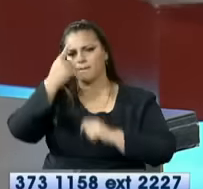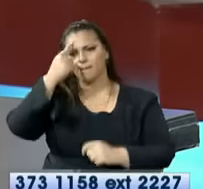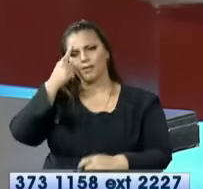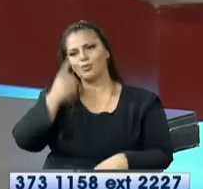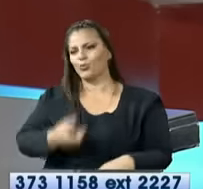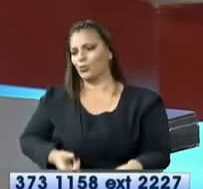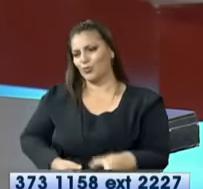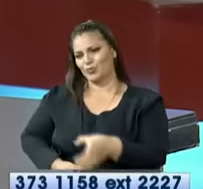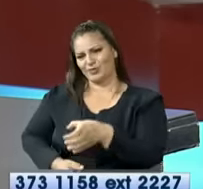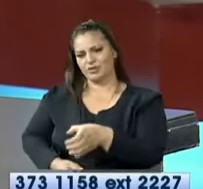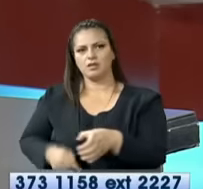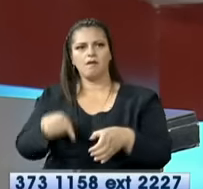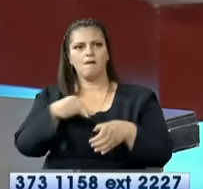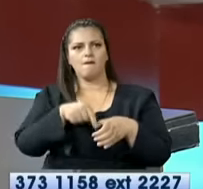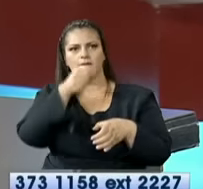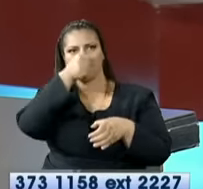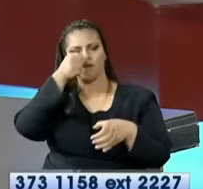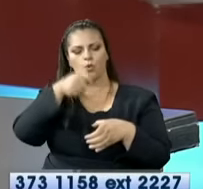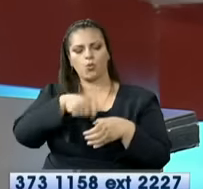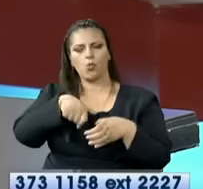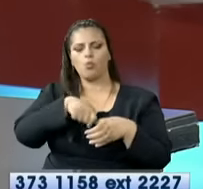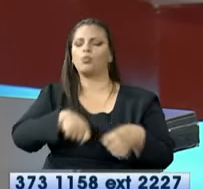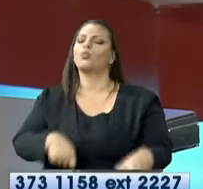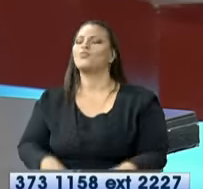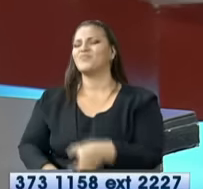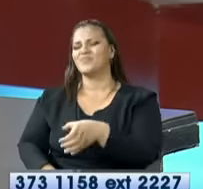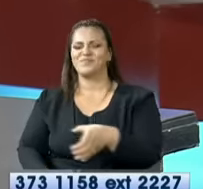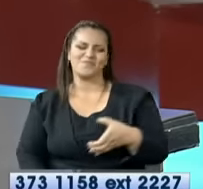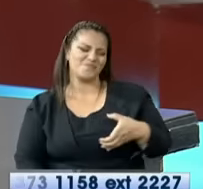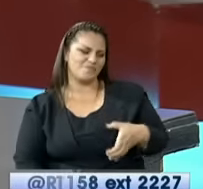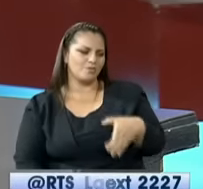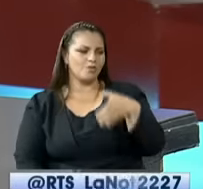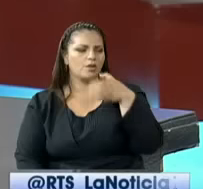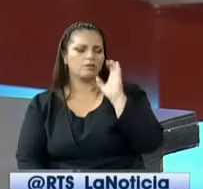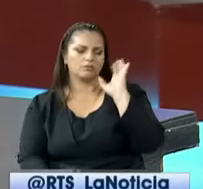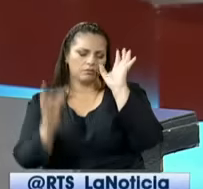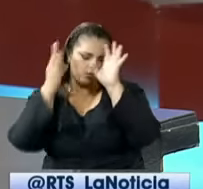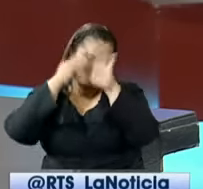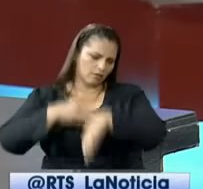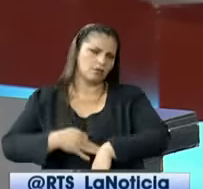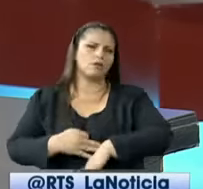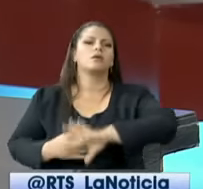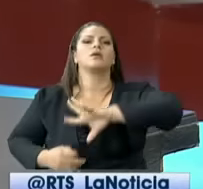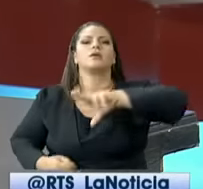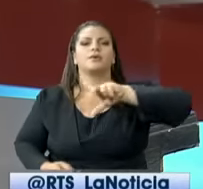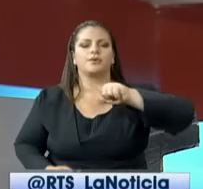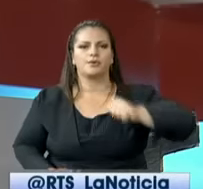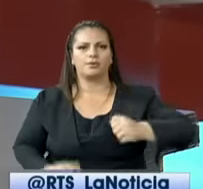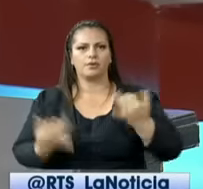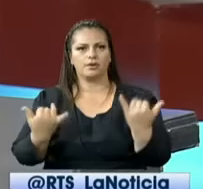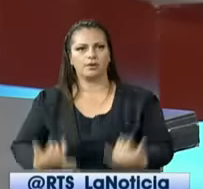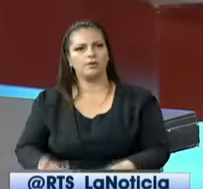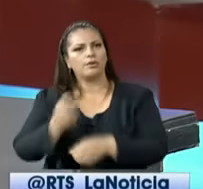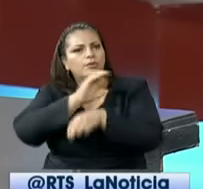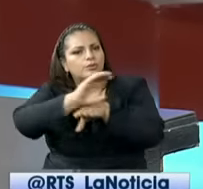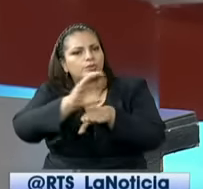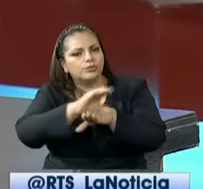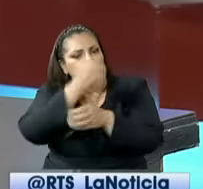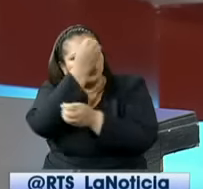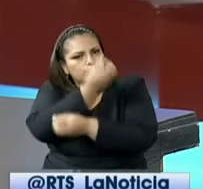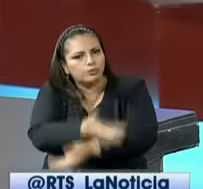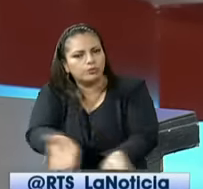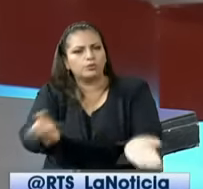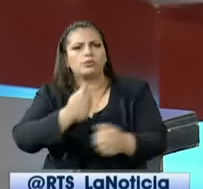son más comunes y se registran más casos de personas atacadas con escopolamina. En la siguiente nota les damos recomendaciones para